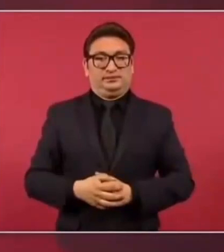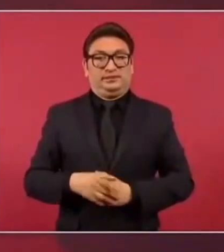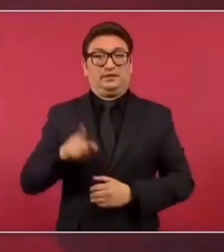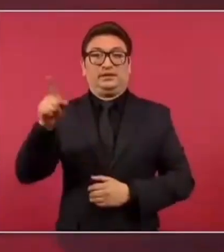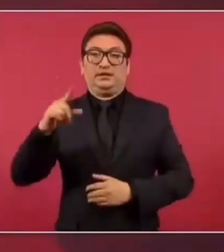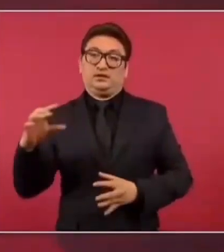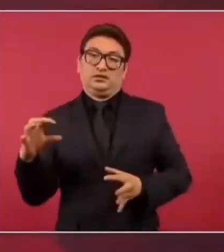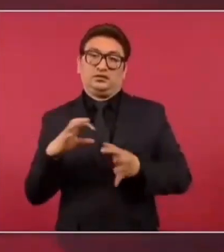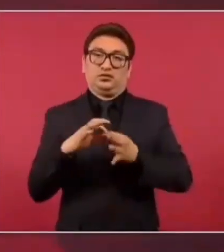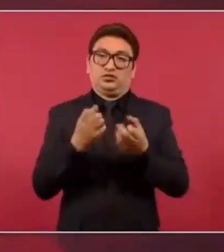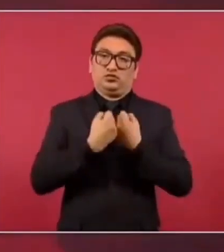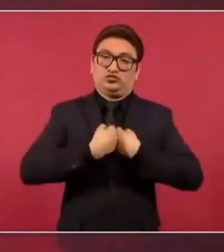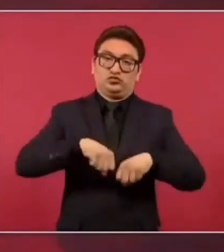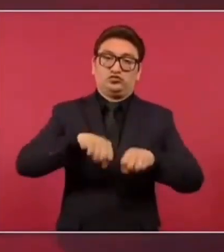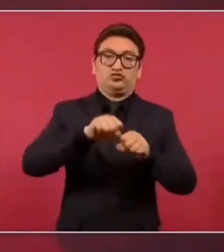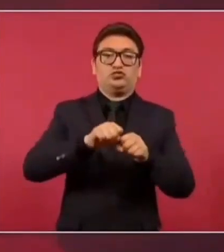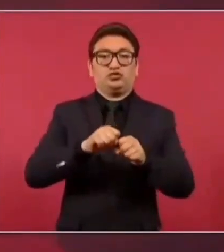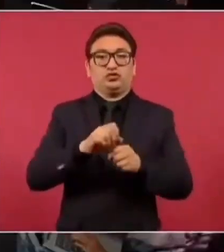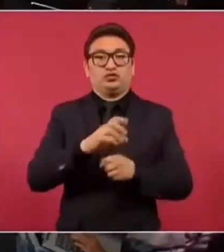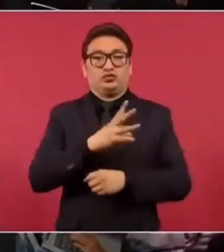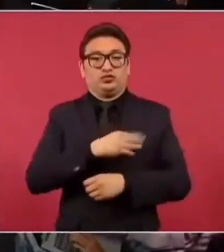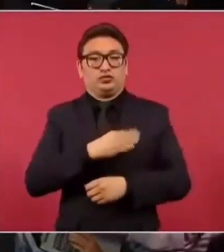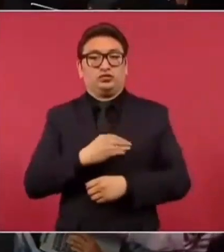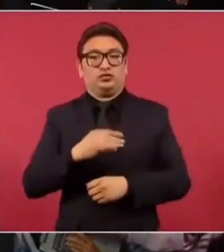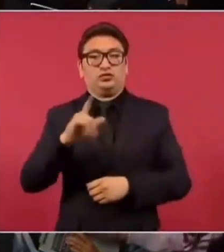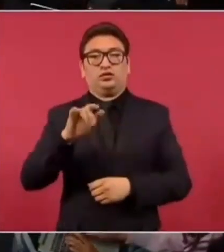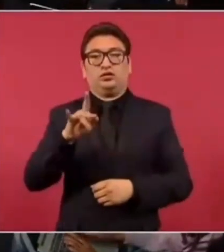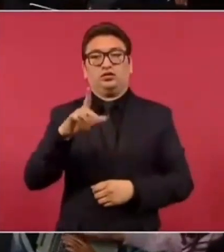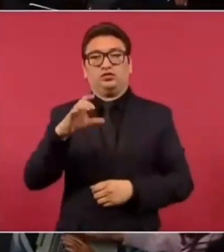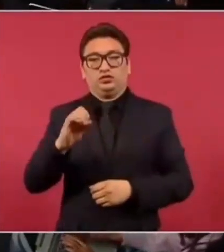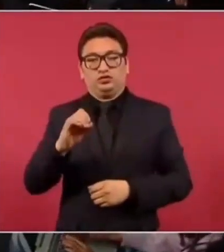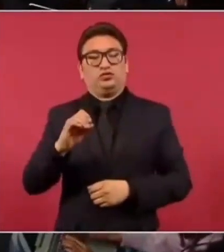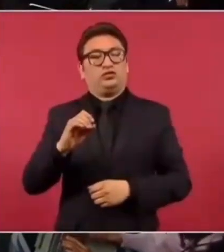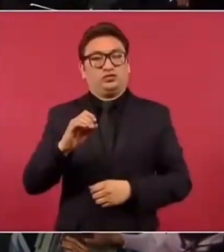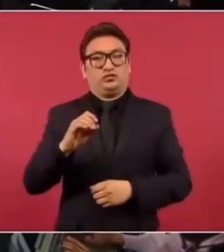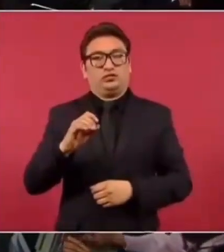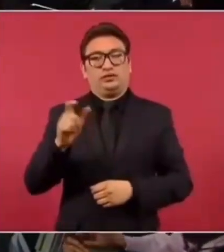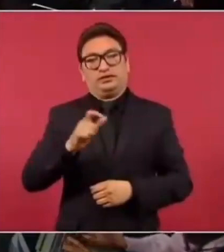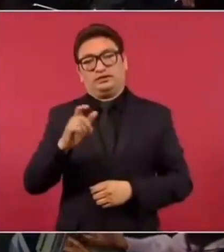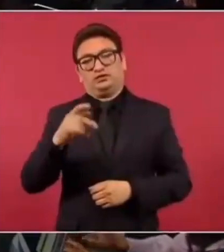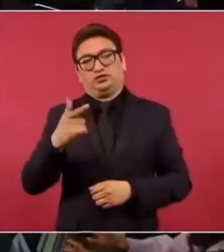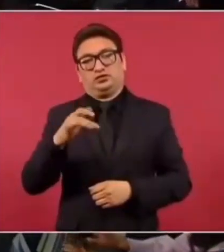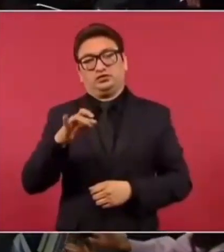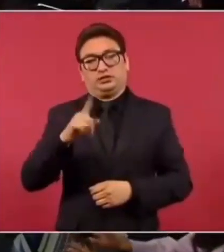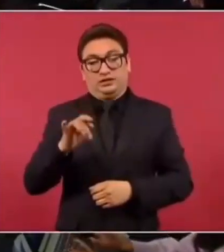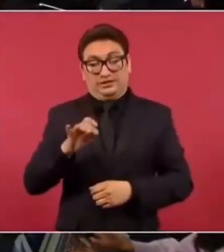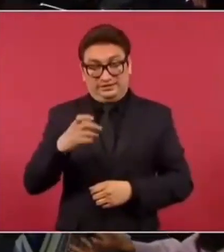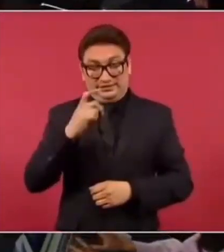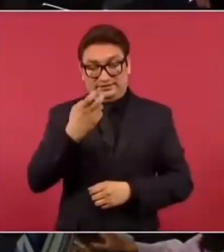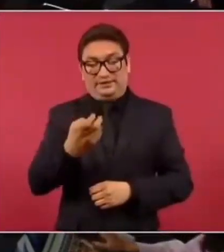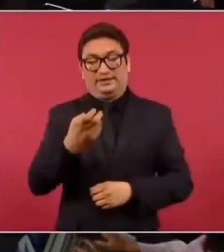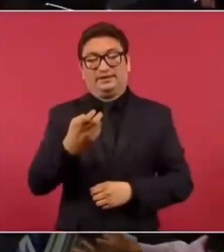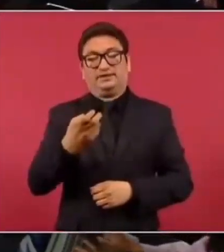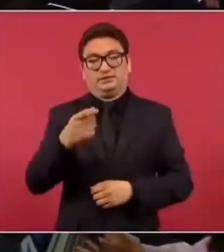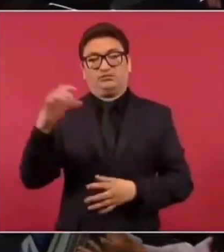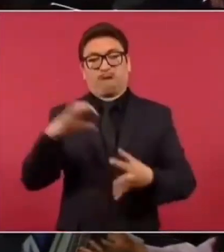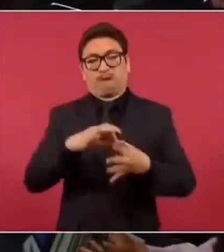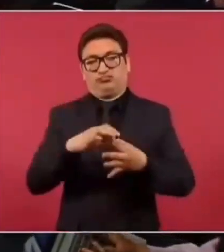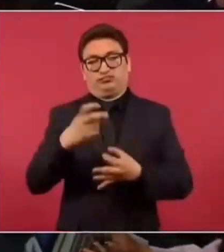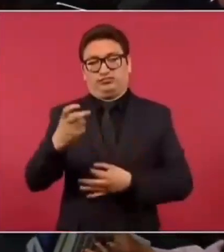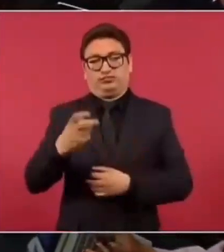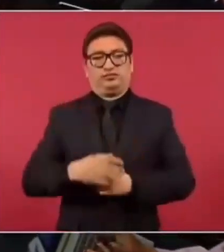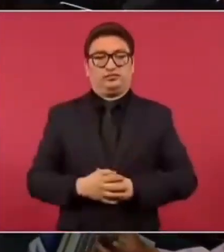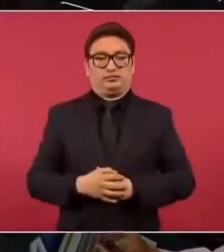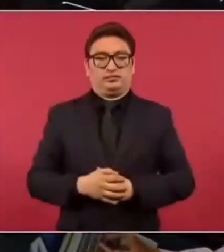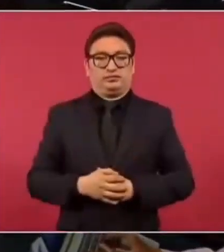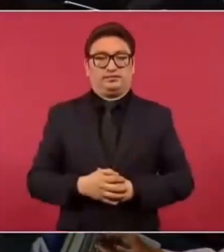Asocia con un hijo de Claudio X. González. Ahí está también